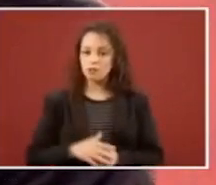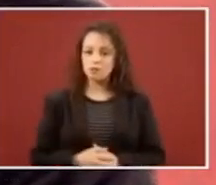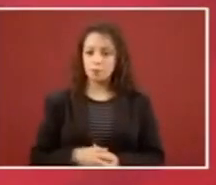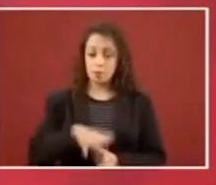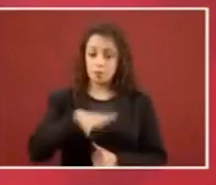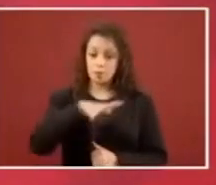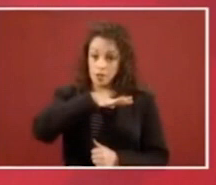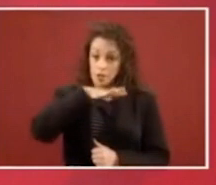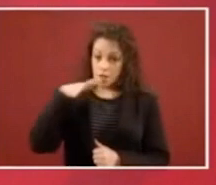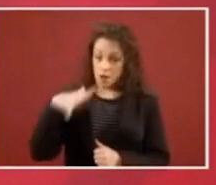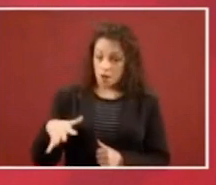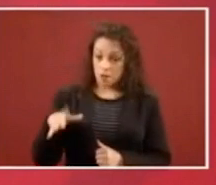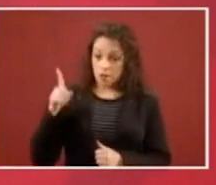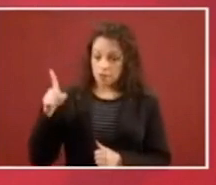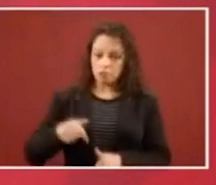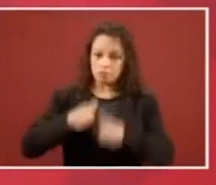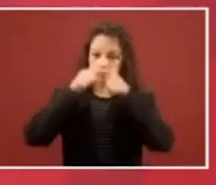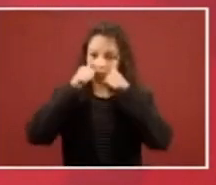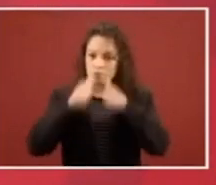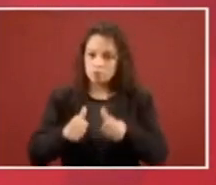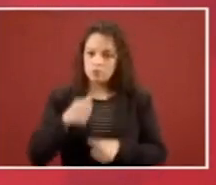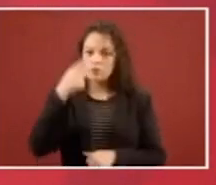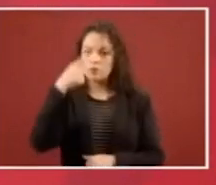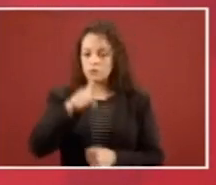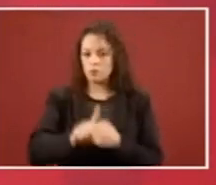general que atienda tu caso.